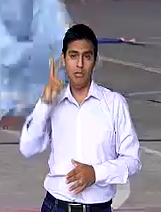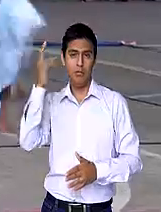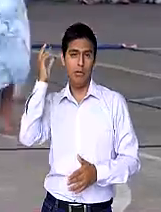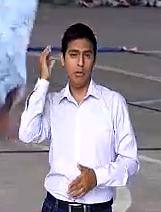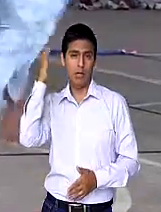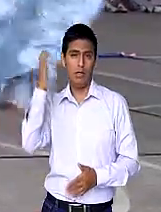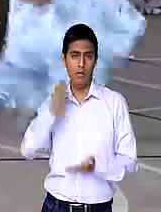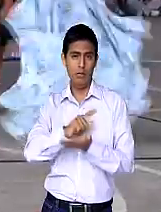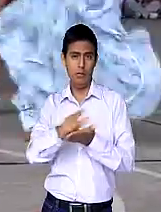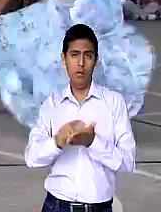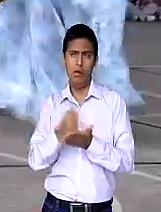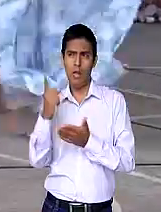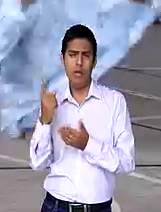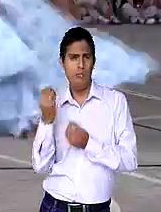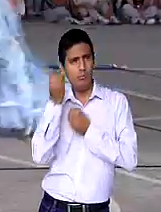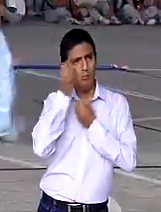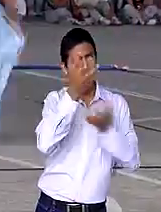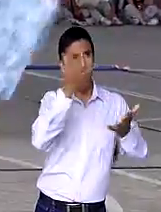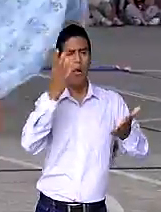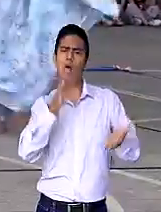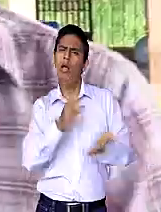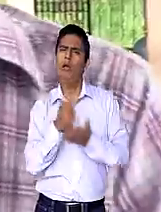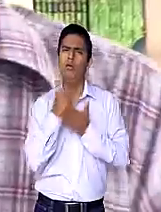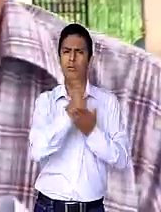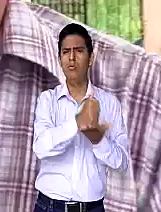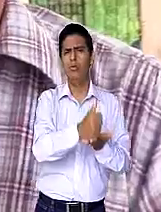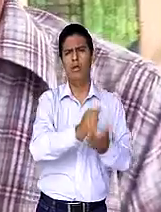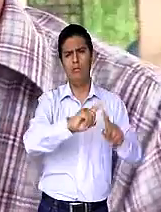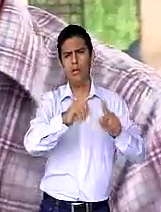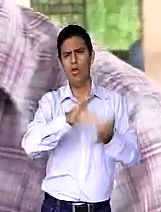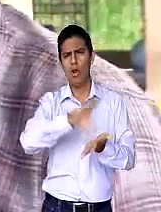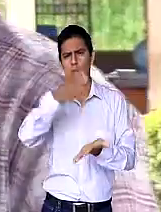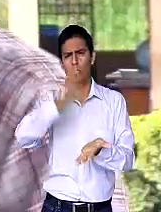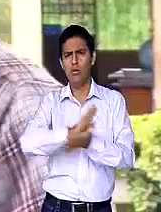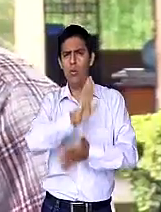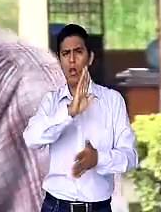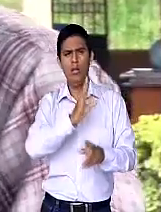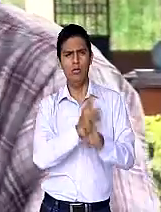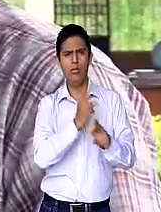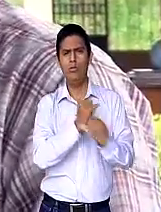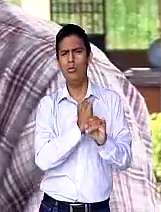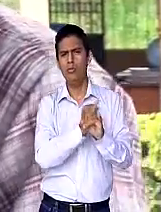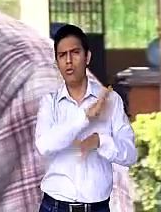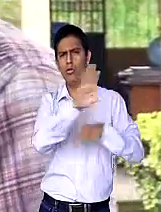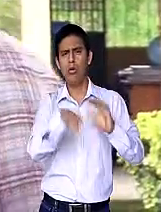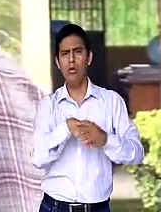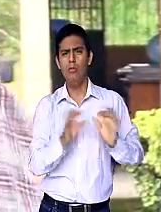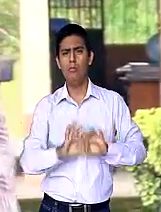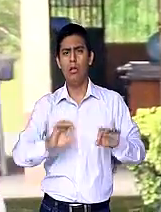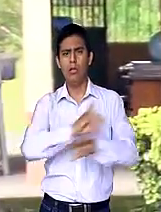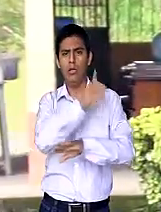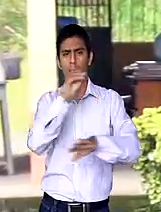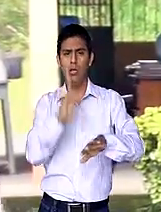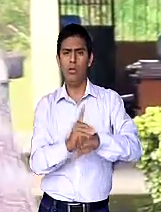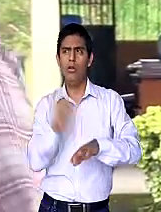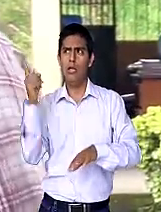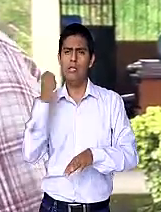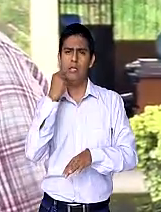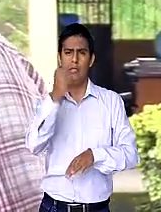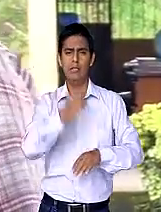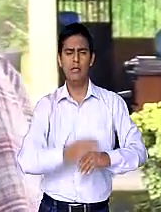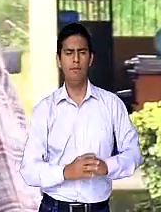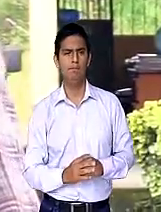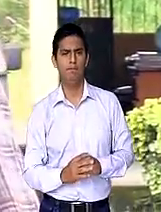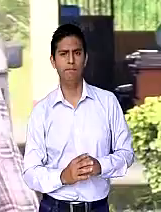Agrio, tiene eco en los centros educativos del cantón. Todos debemos involucrarnos, afirmó el director de ambiente del municipio, ingeniero Pío